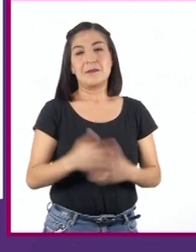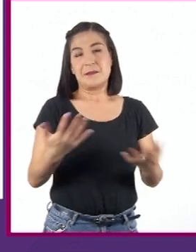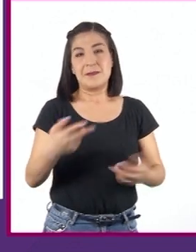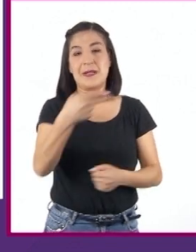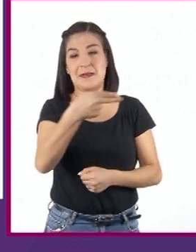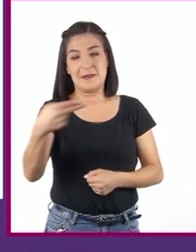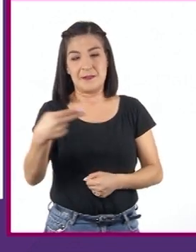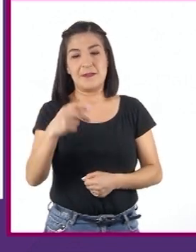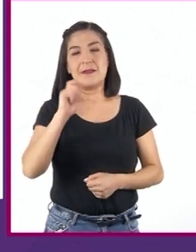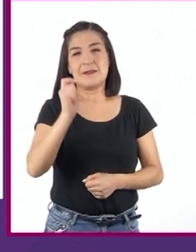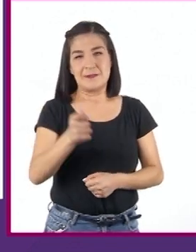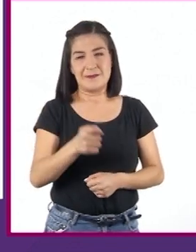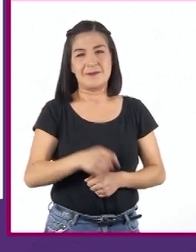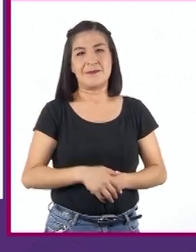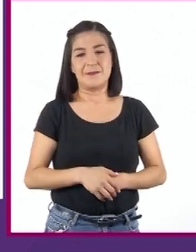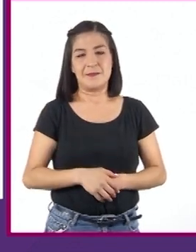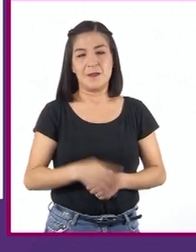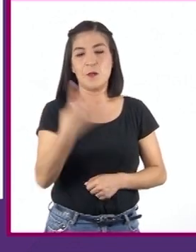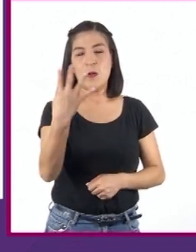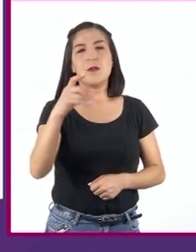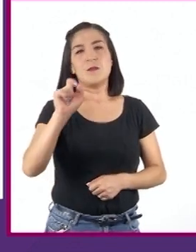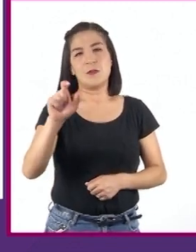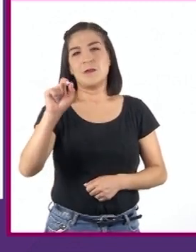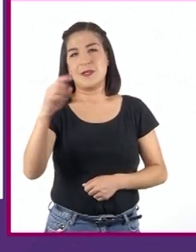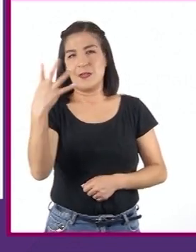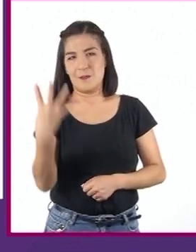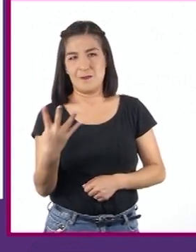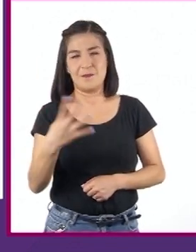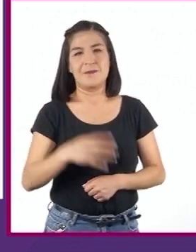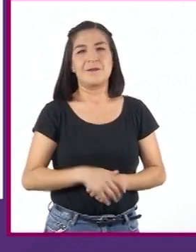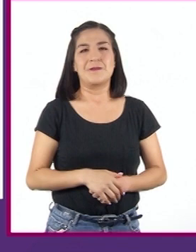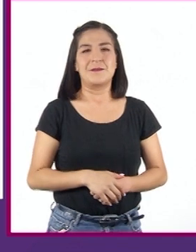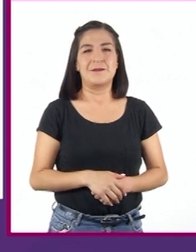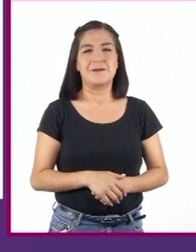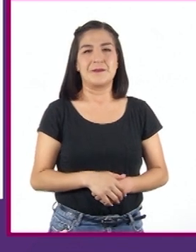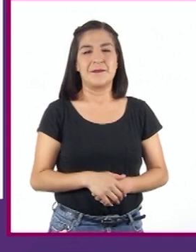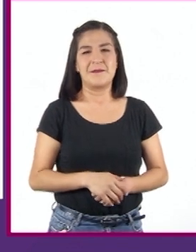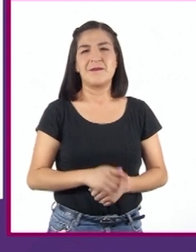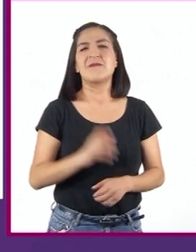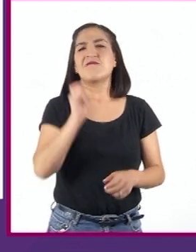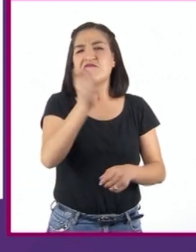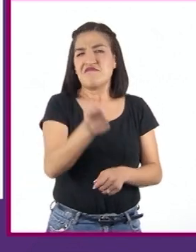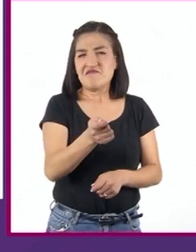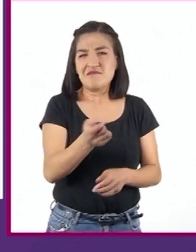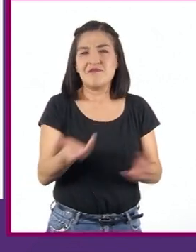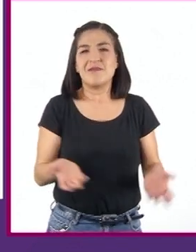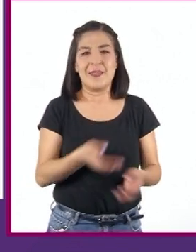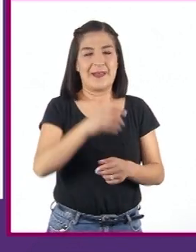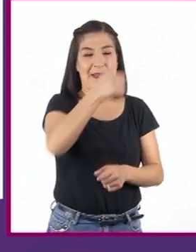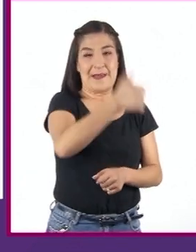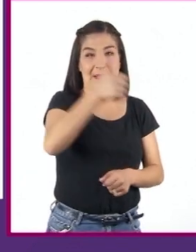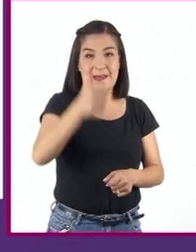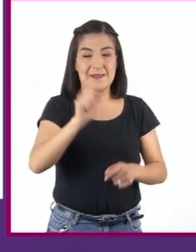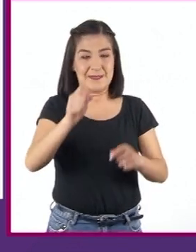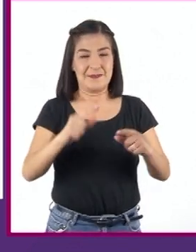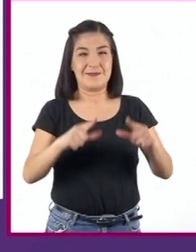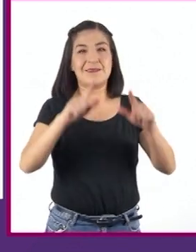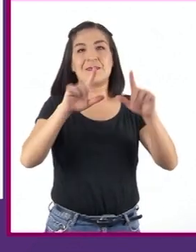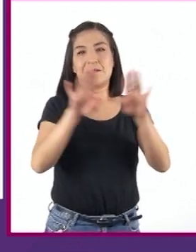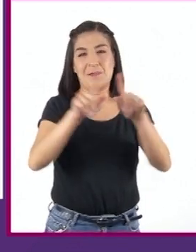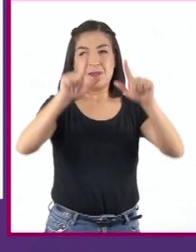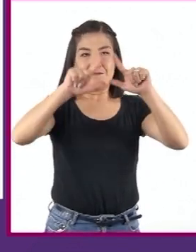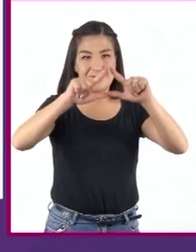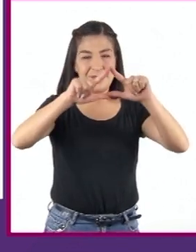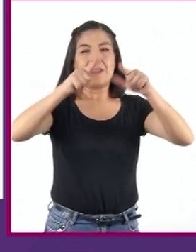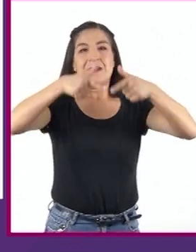que L es igual con 4.24. Significa que cada cateto del triángulo